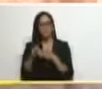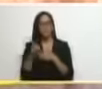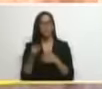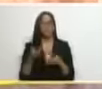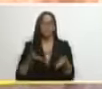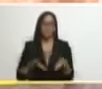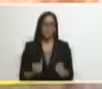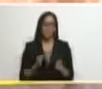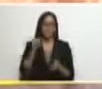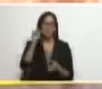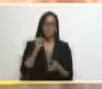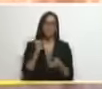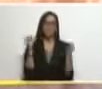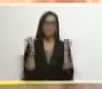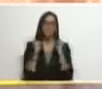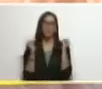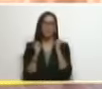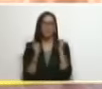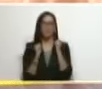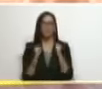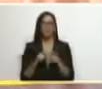nacido en el sur de Mérida